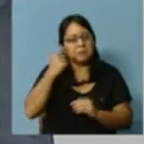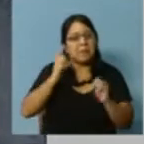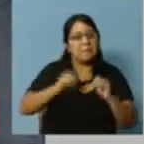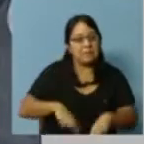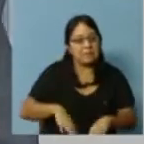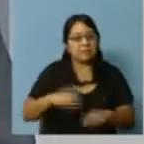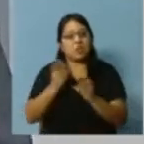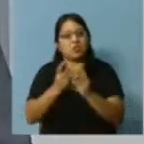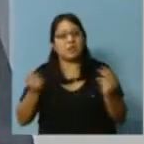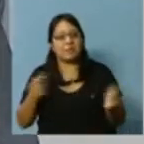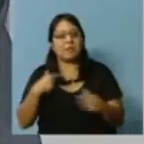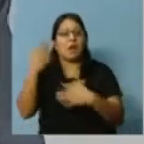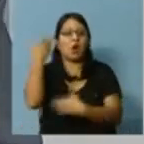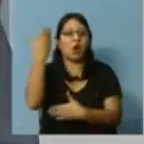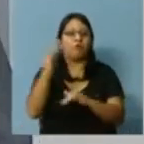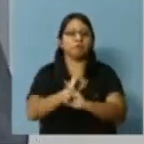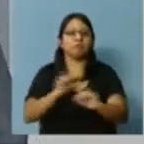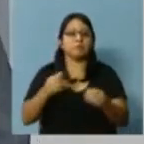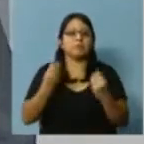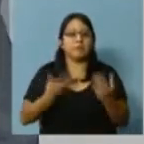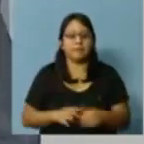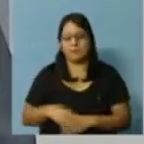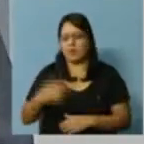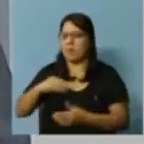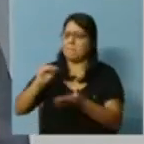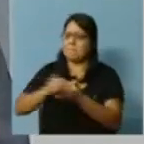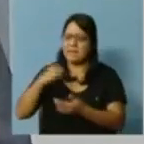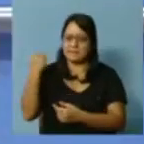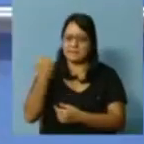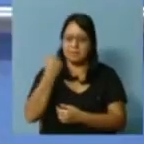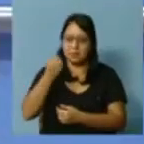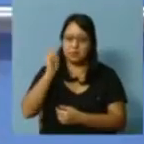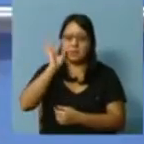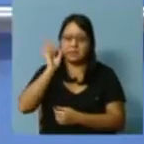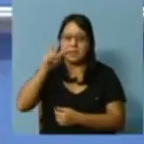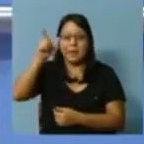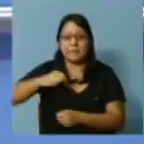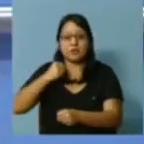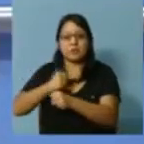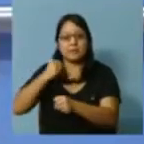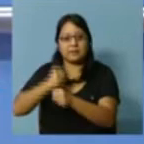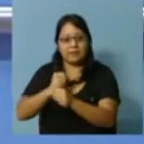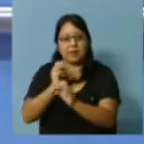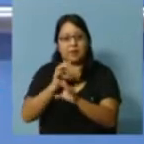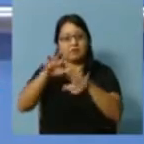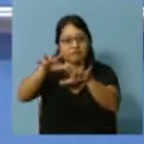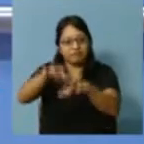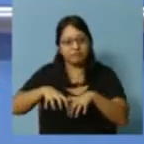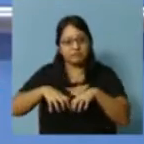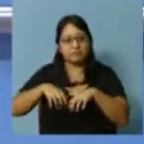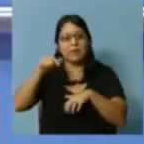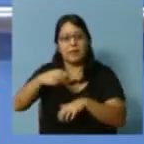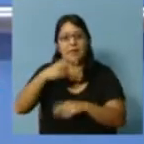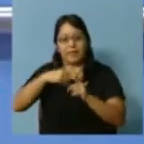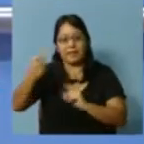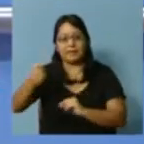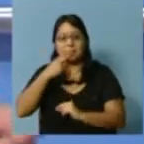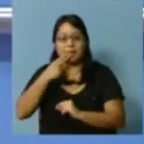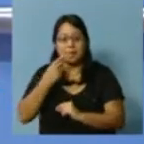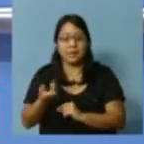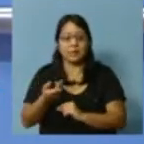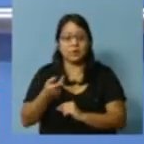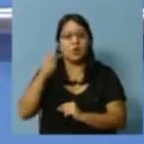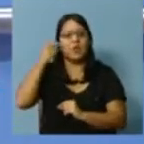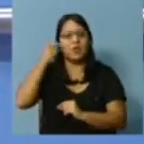más que importante hoy es lo único recurso por el cual los productores pueden contar pero realmente lo